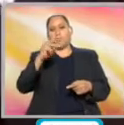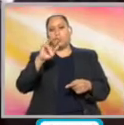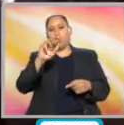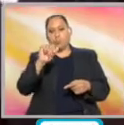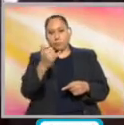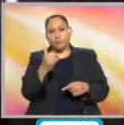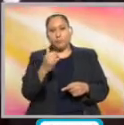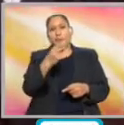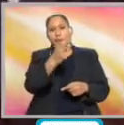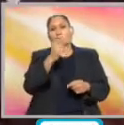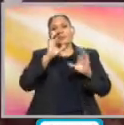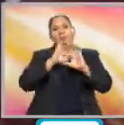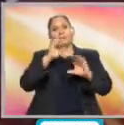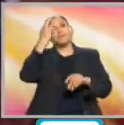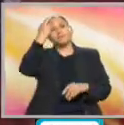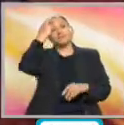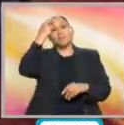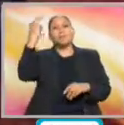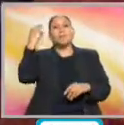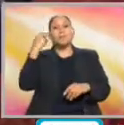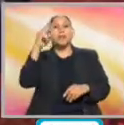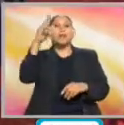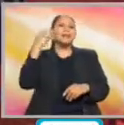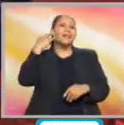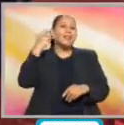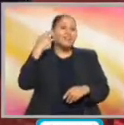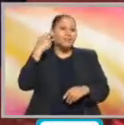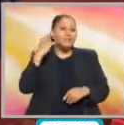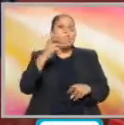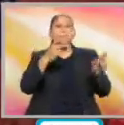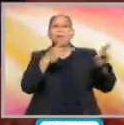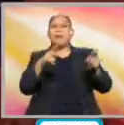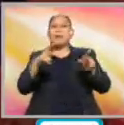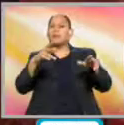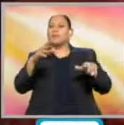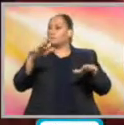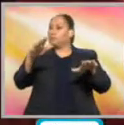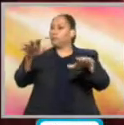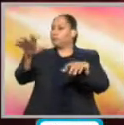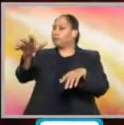canción a justo los viajes por California. Ves la playa de un lado,